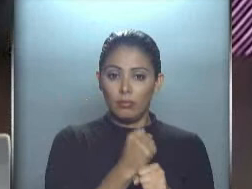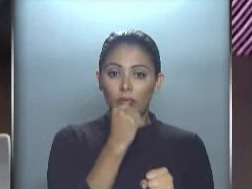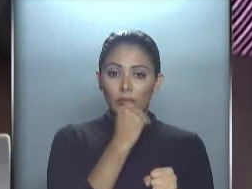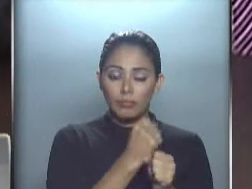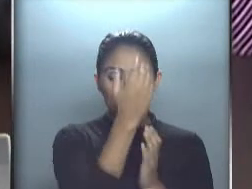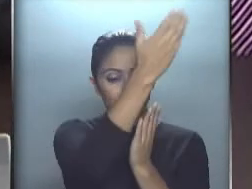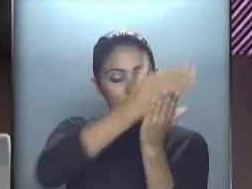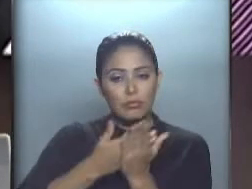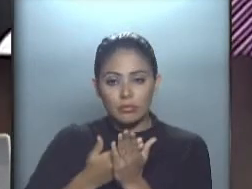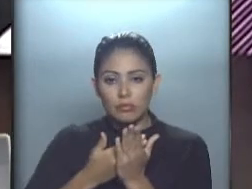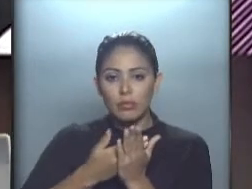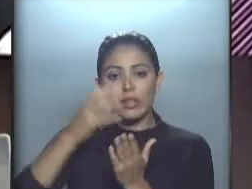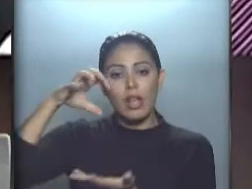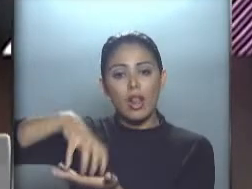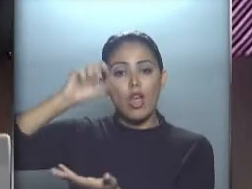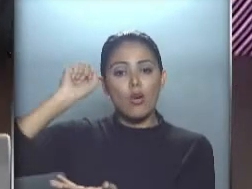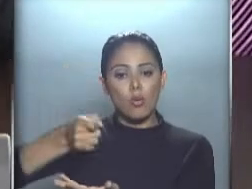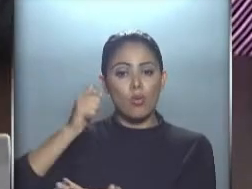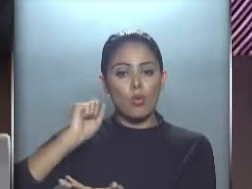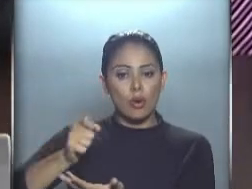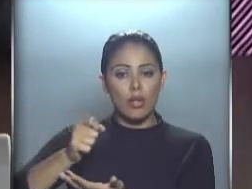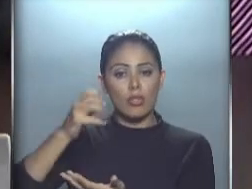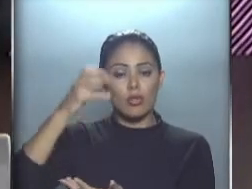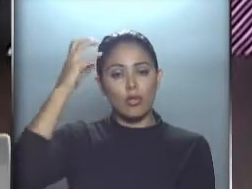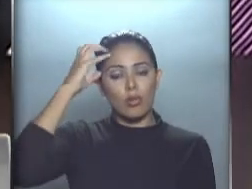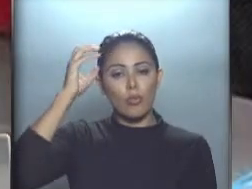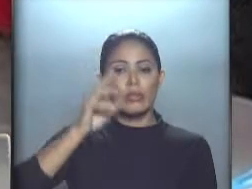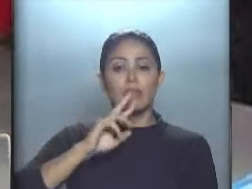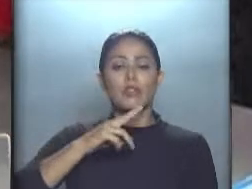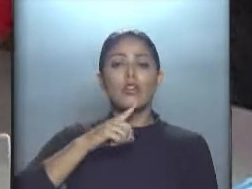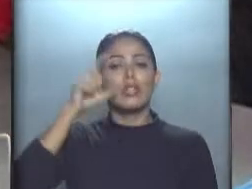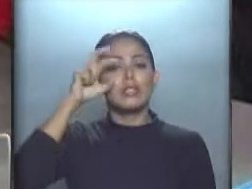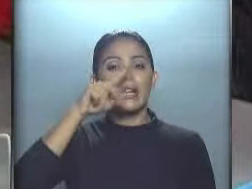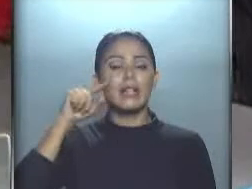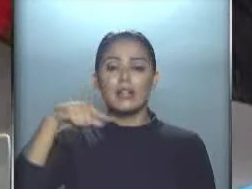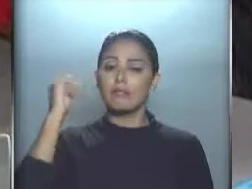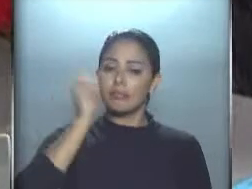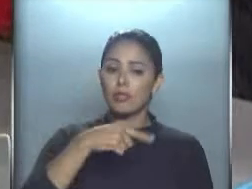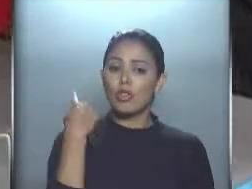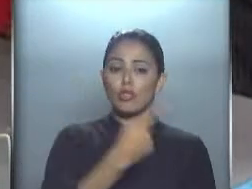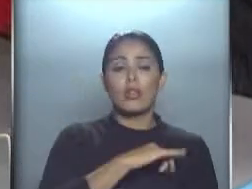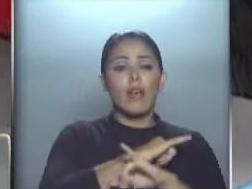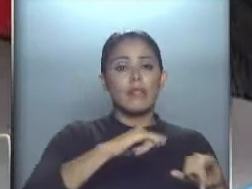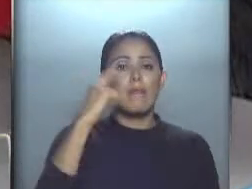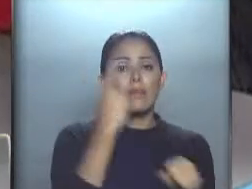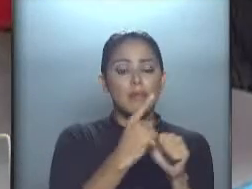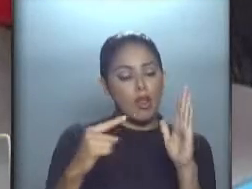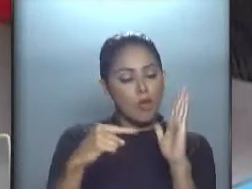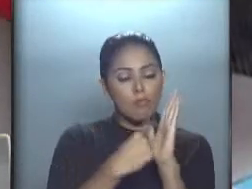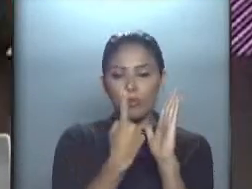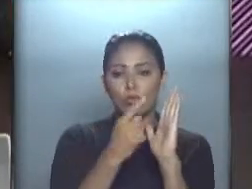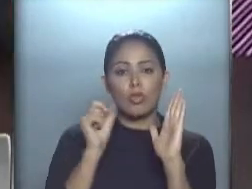un juzgado que es el juzgado de qwest ayer nosotros notificamos del primer punto del